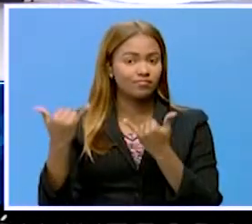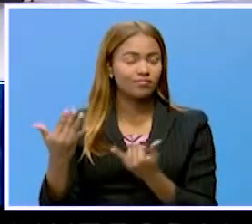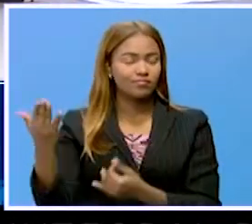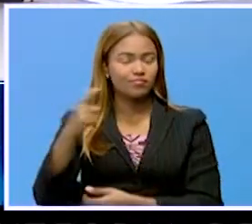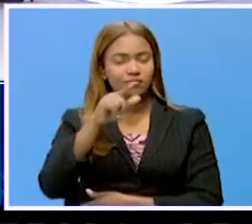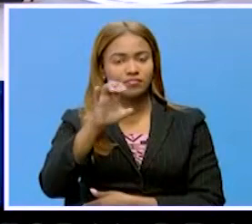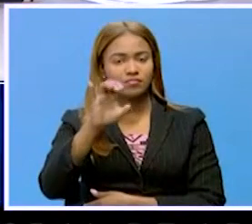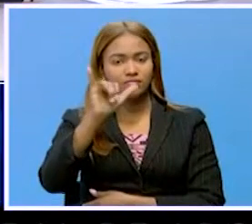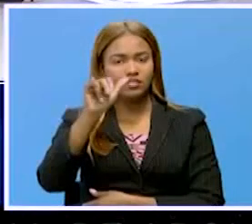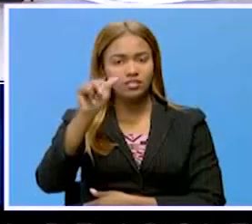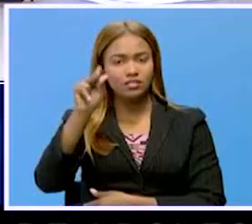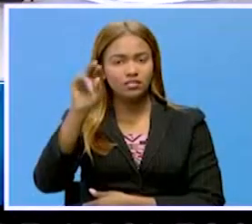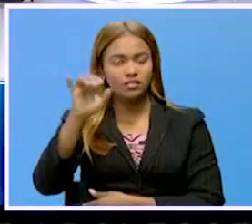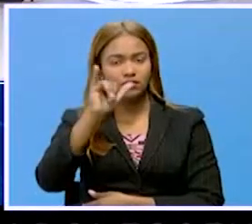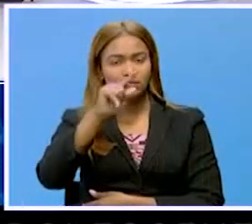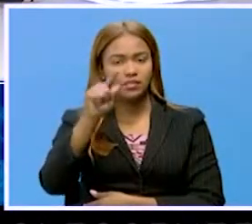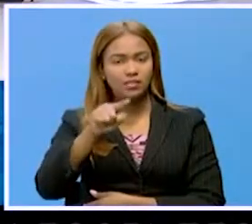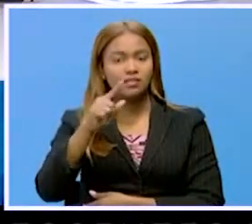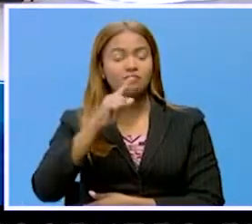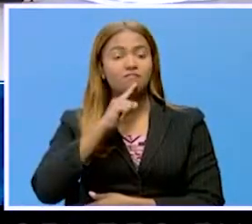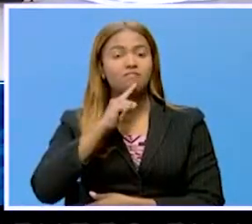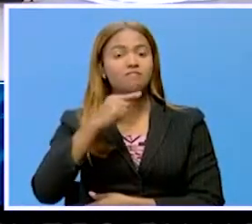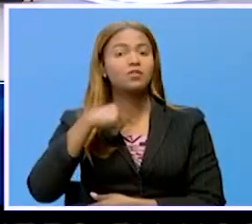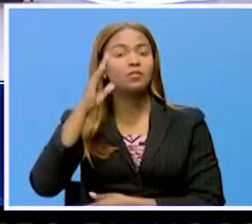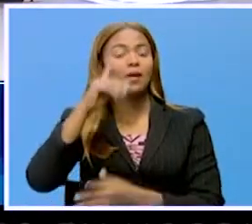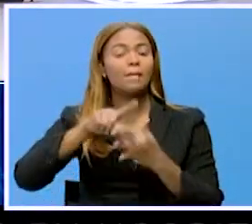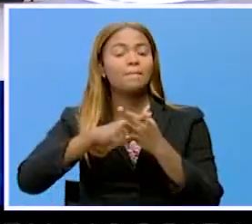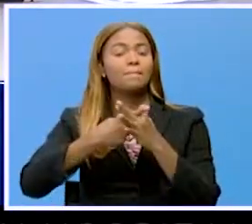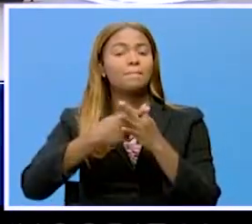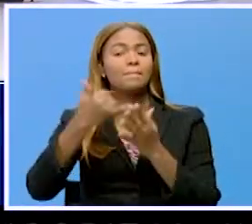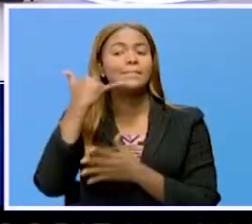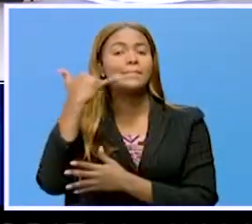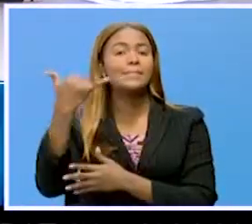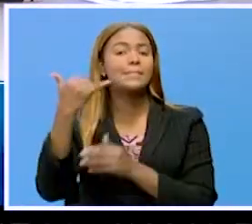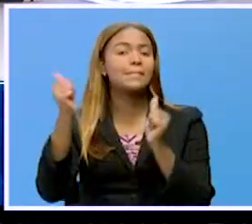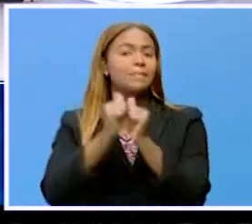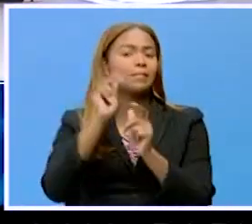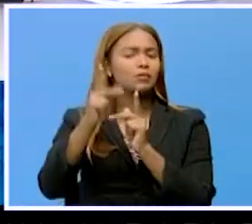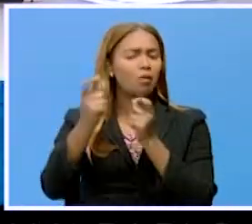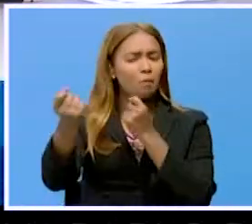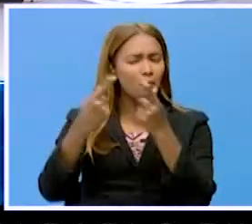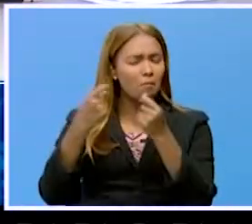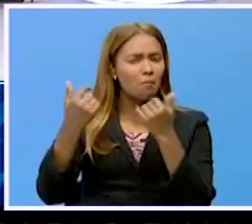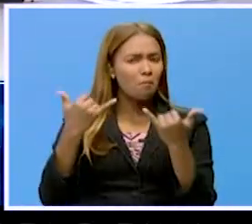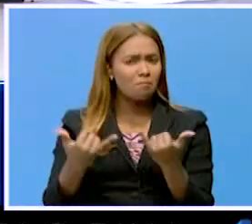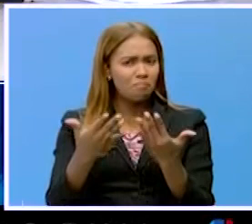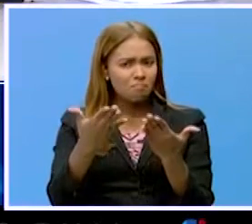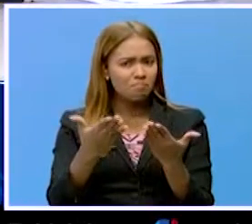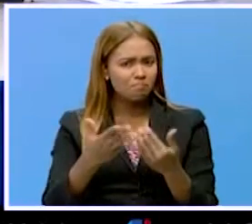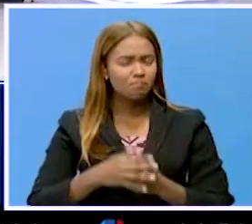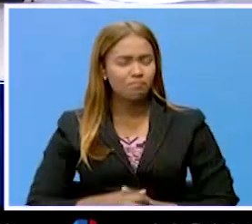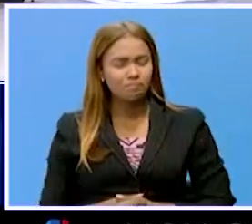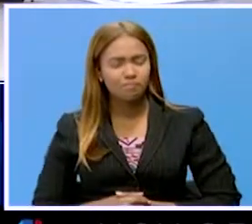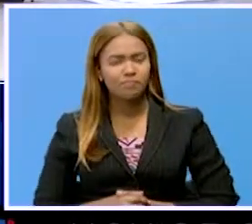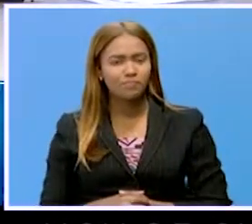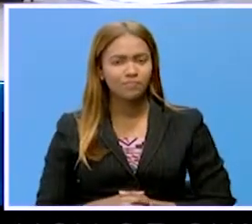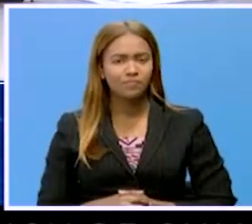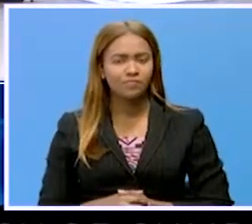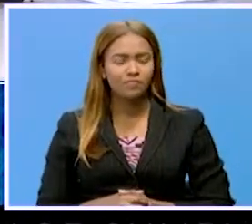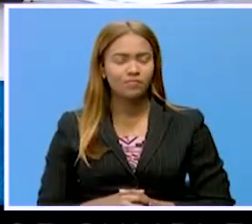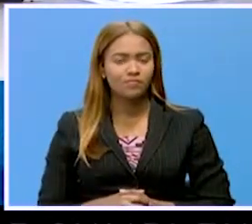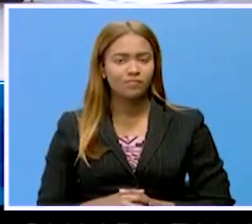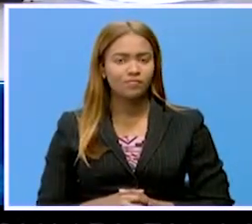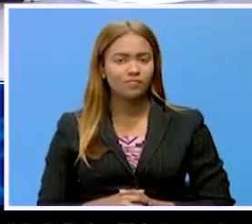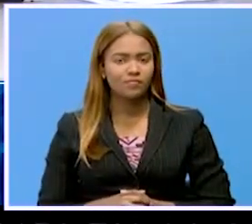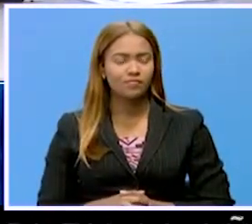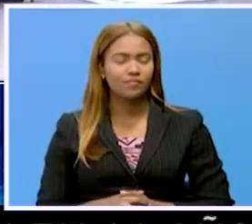la licenciada Jacqueline Jiménez. Y la verdad, vamos a empezar a conectar con la gente. Así que preguntas e inquietudes, acá le tenemos a la experta en